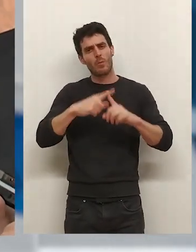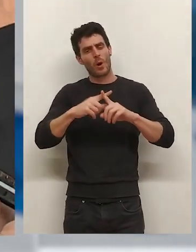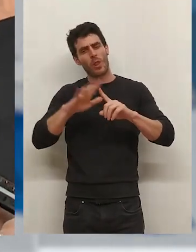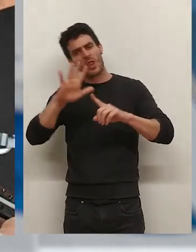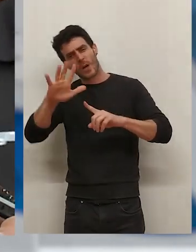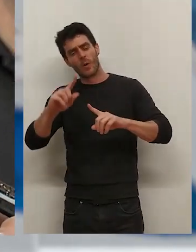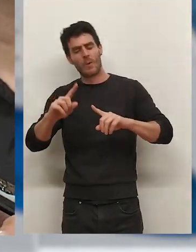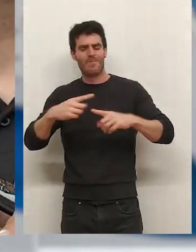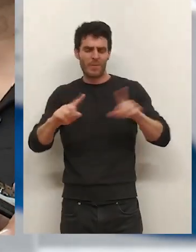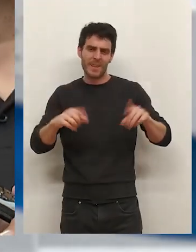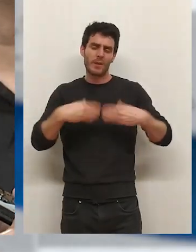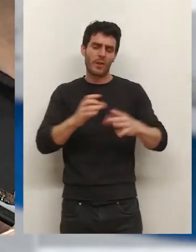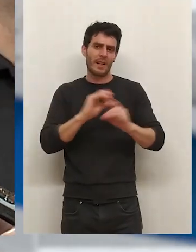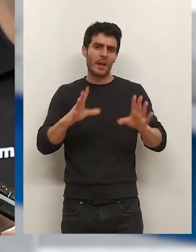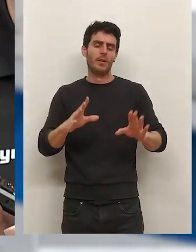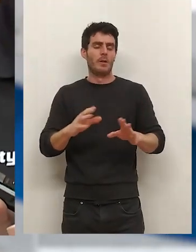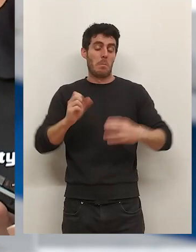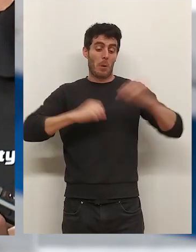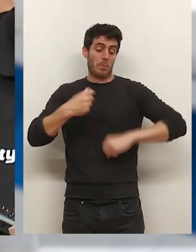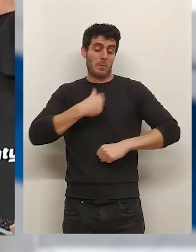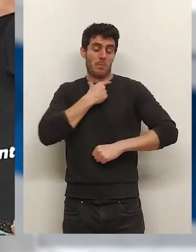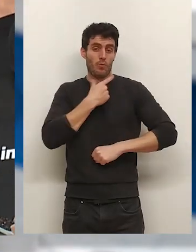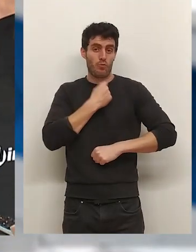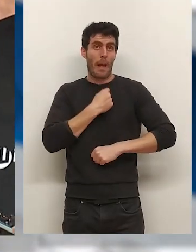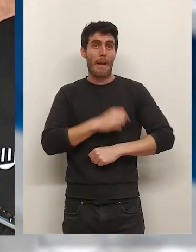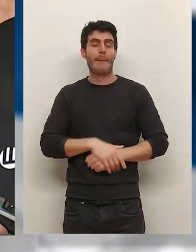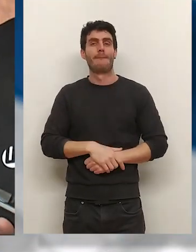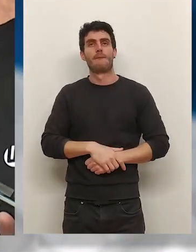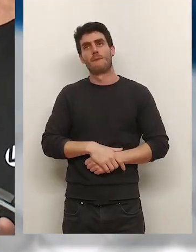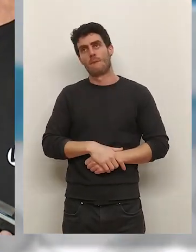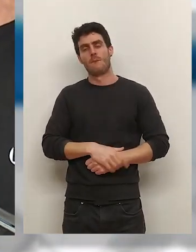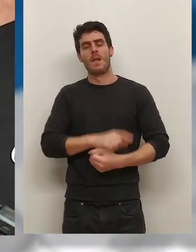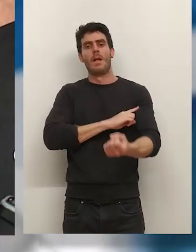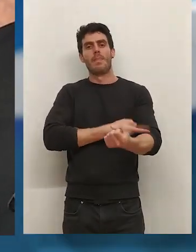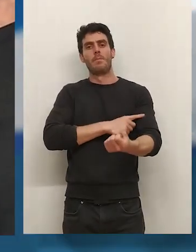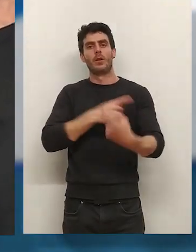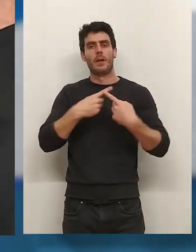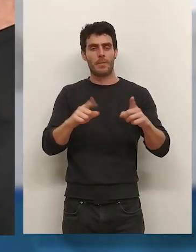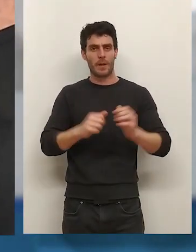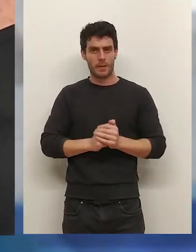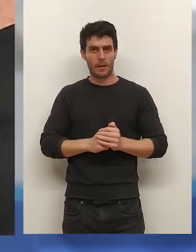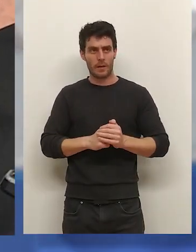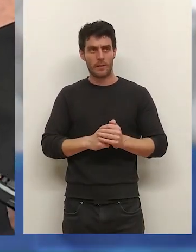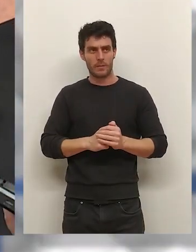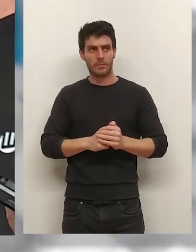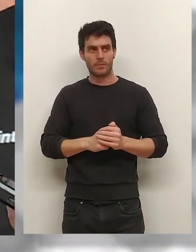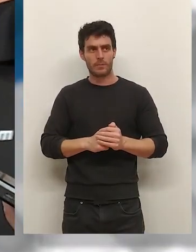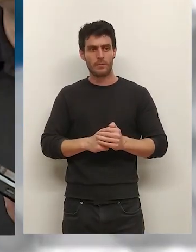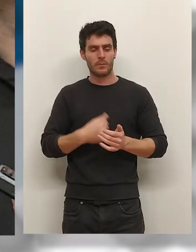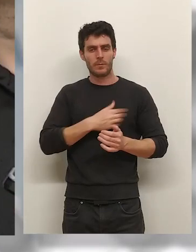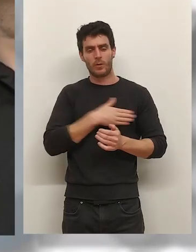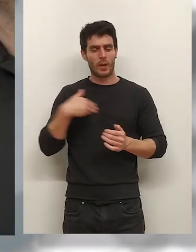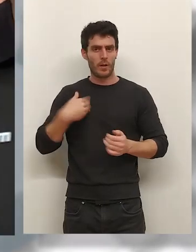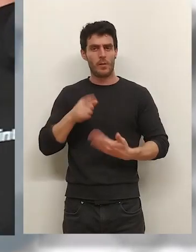no sé, pues al final pues competí, me gusta y es un deporte diferente y que pues el